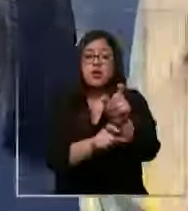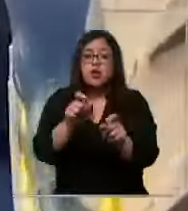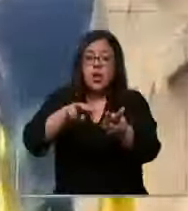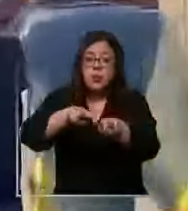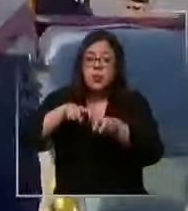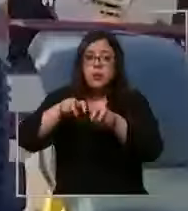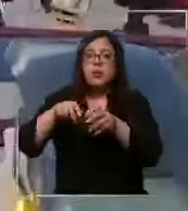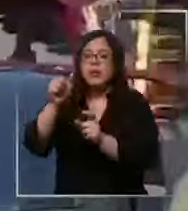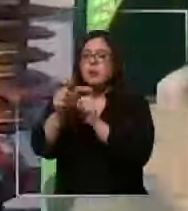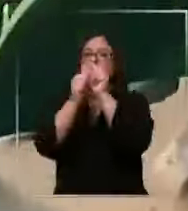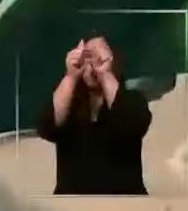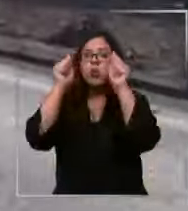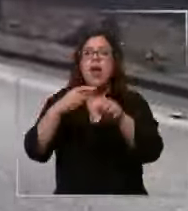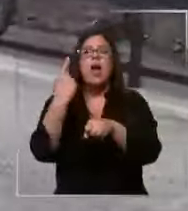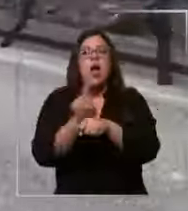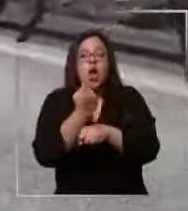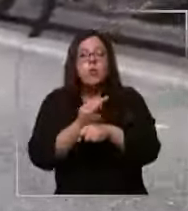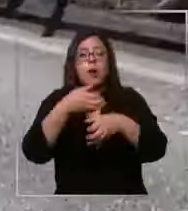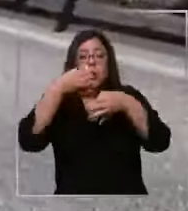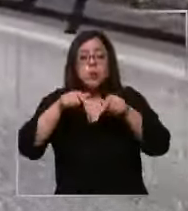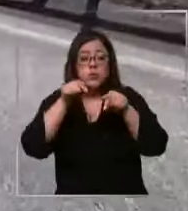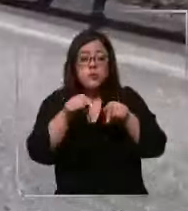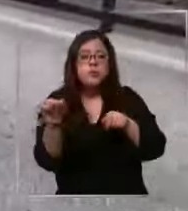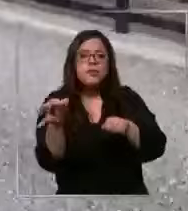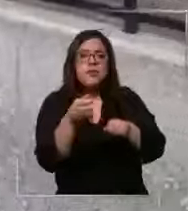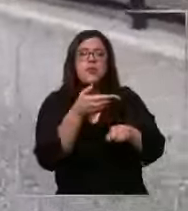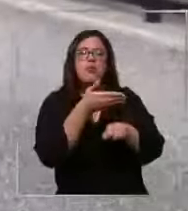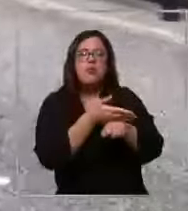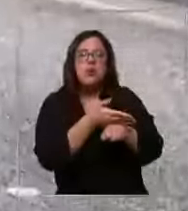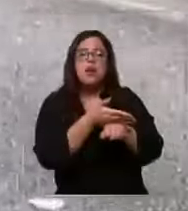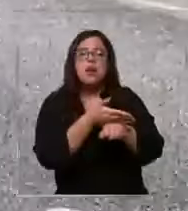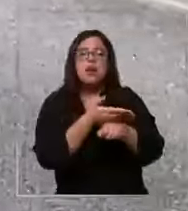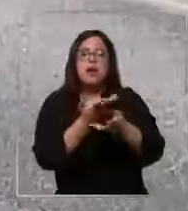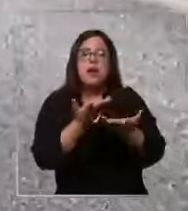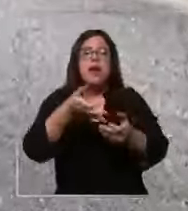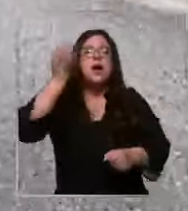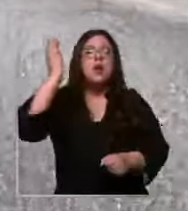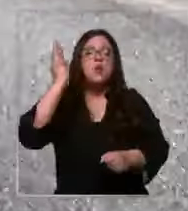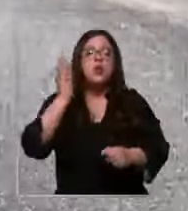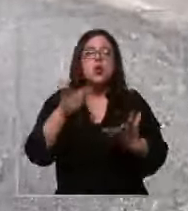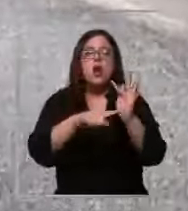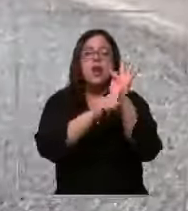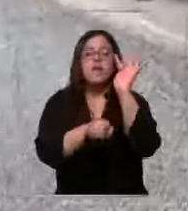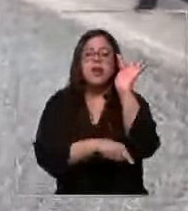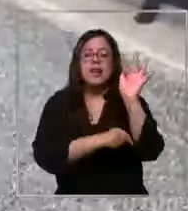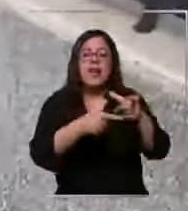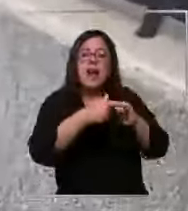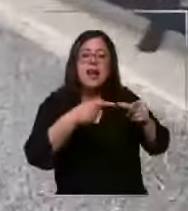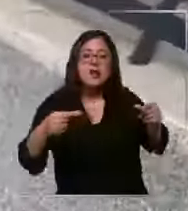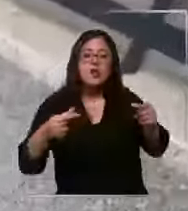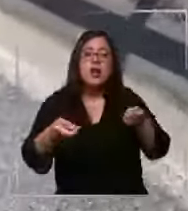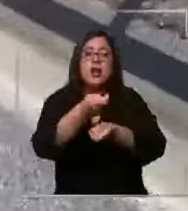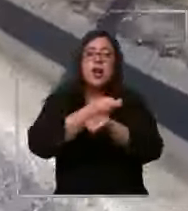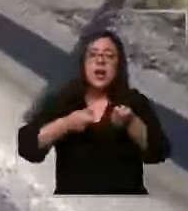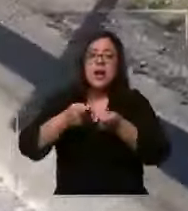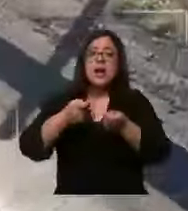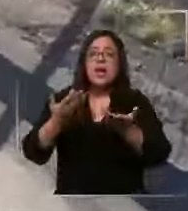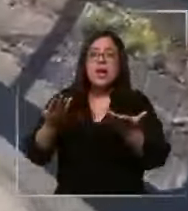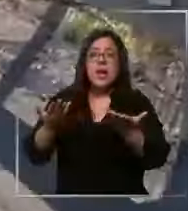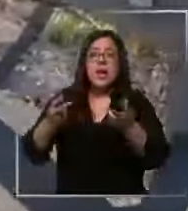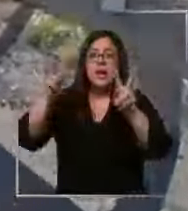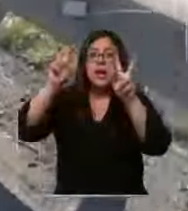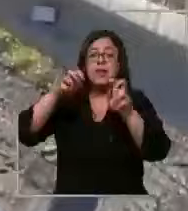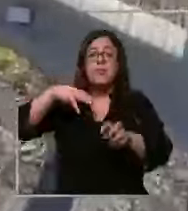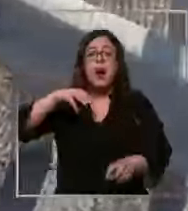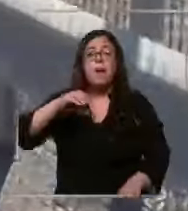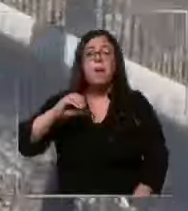sienten a dialogar. Al menos en el gremio han dicho que solicitarán reunión con la Fiscalía Nacional Económica, la industria molinera y la del pan, por